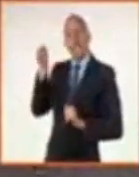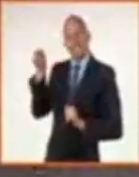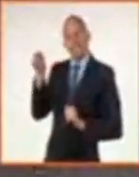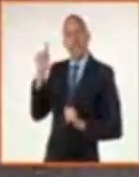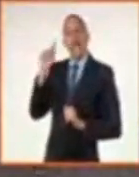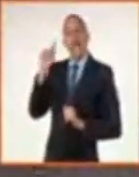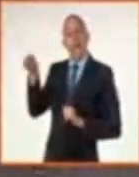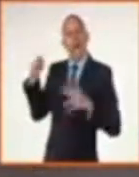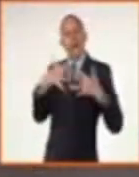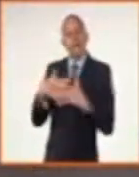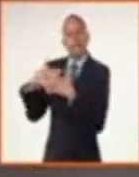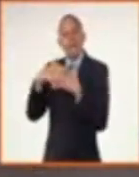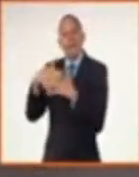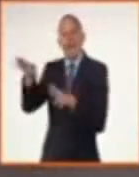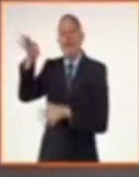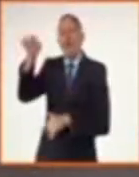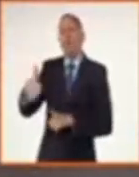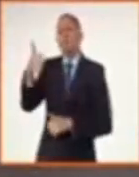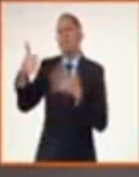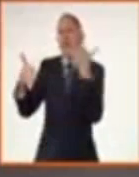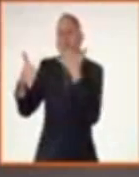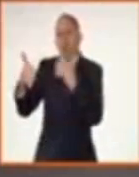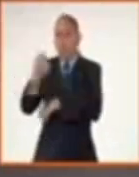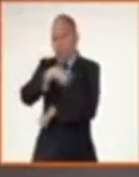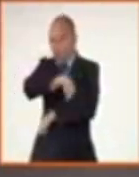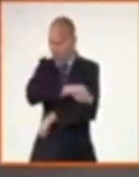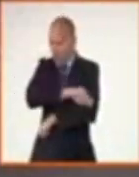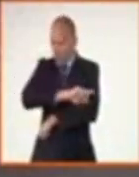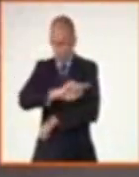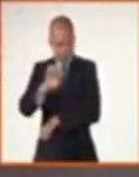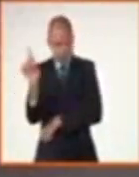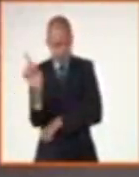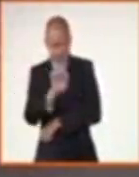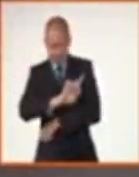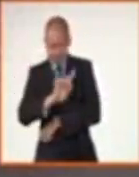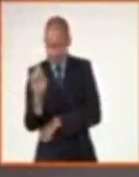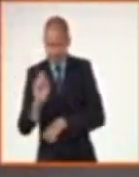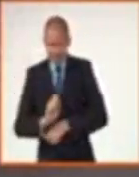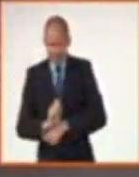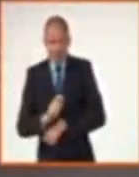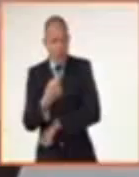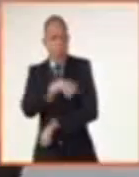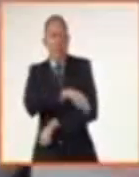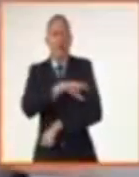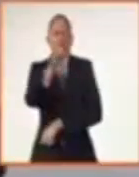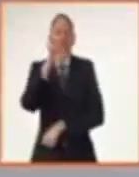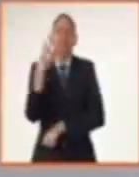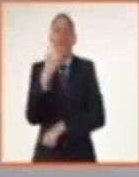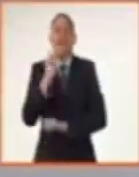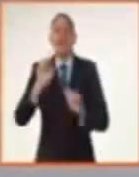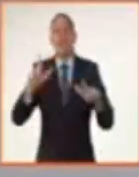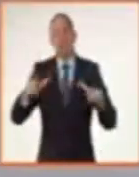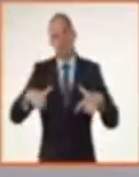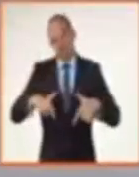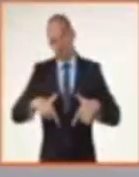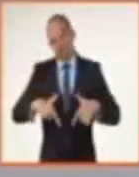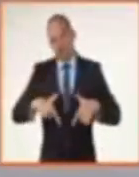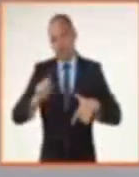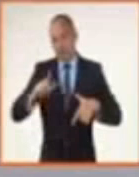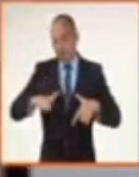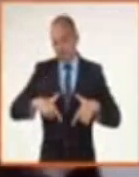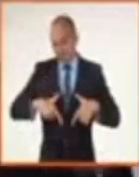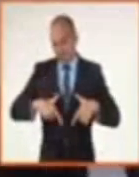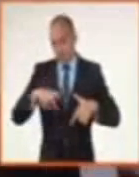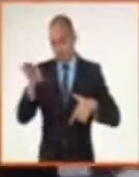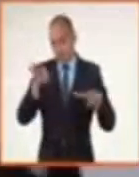Al colegio electoral, que es al final el que decide quién es el presidente de Estados Unidos. O te encuentras el caso de la elección del